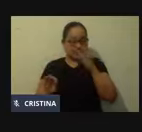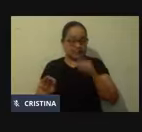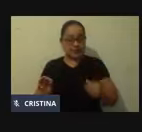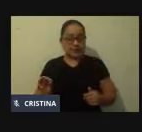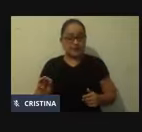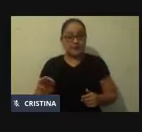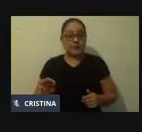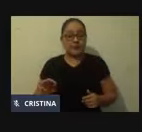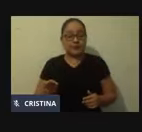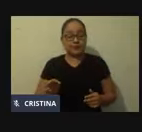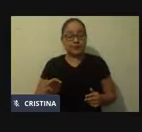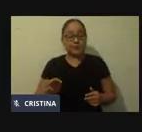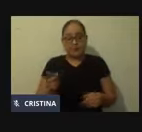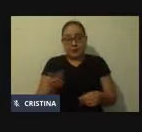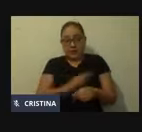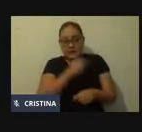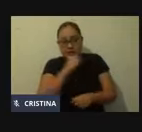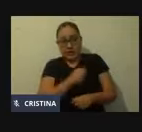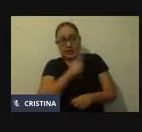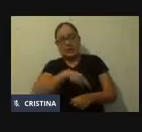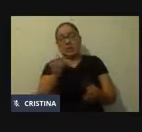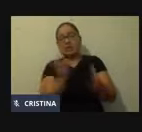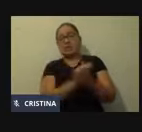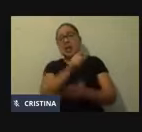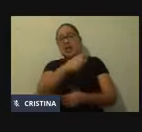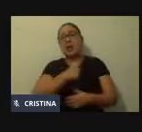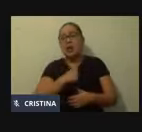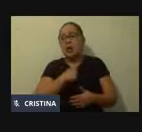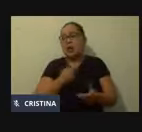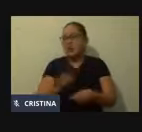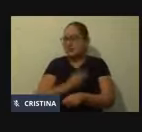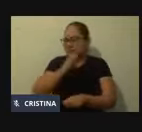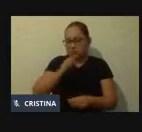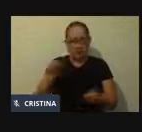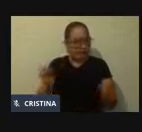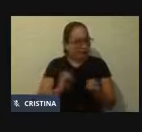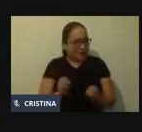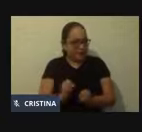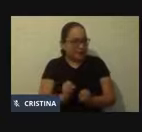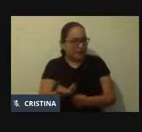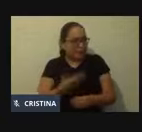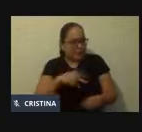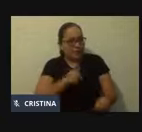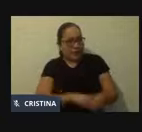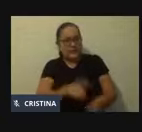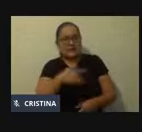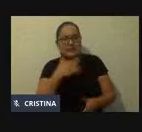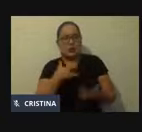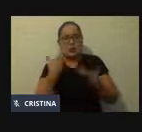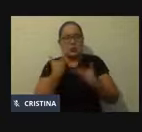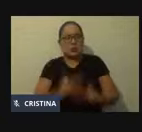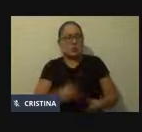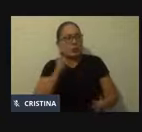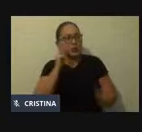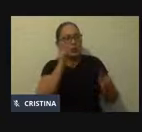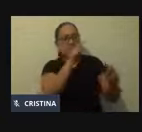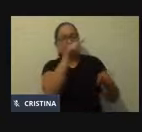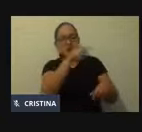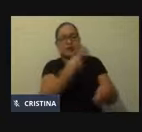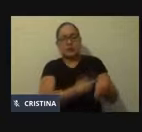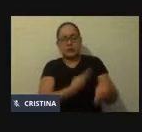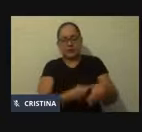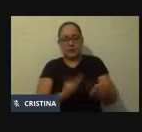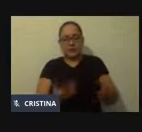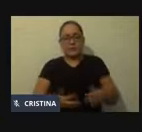el pasar esto. Entonces, pues, es triste lo que estamos viendo en la discriminación a los doctores, a los